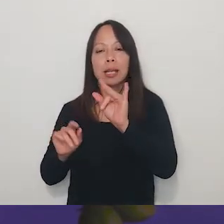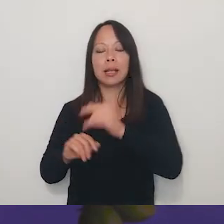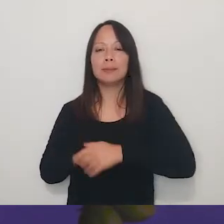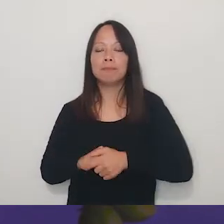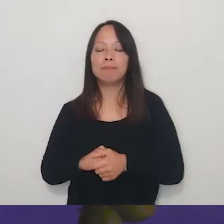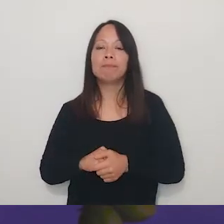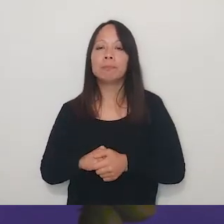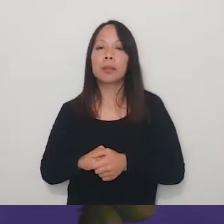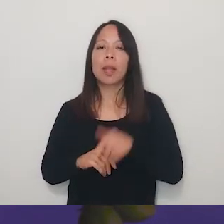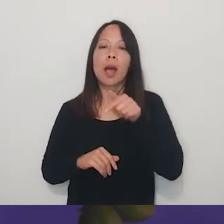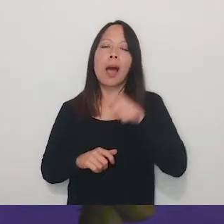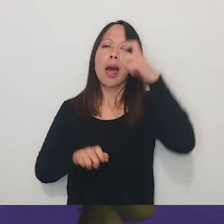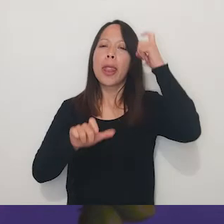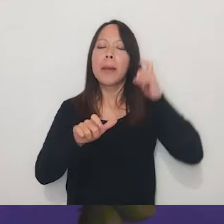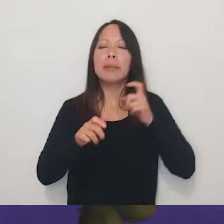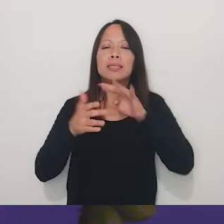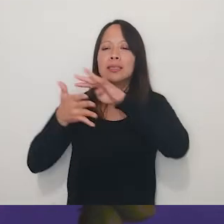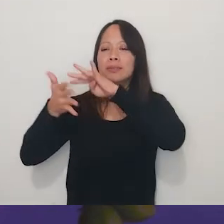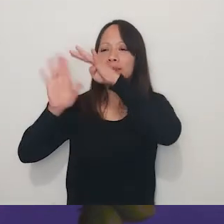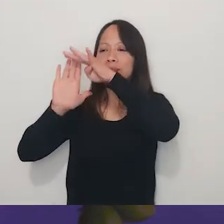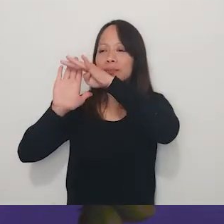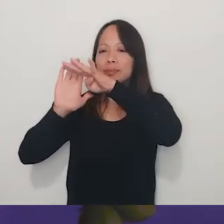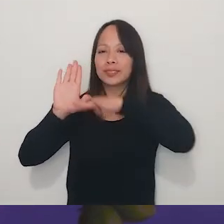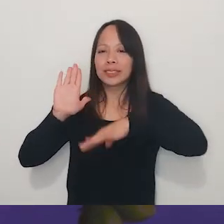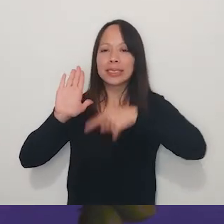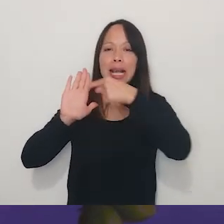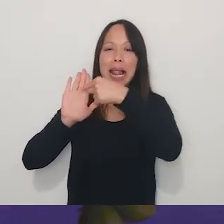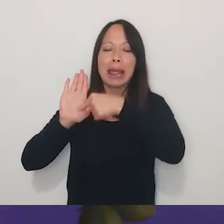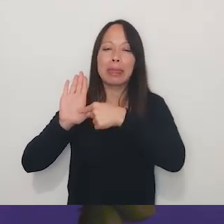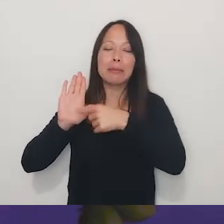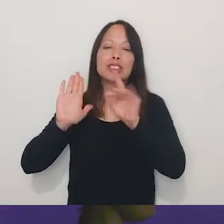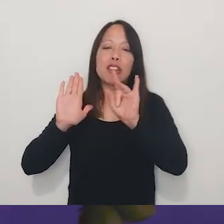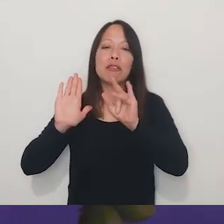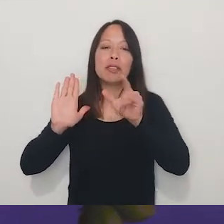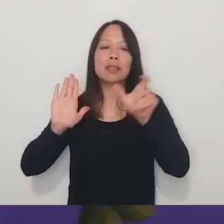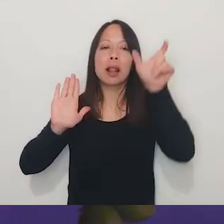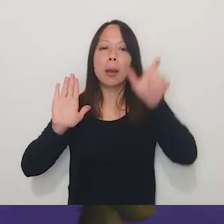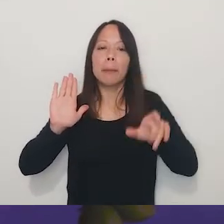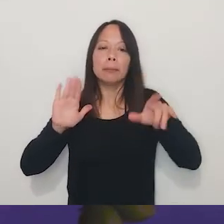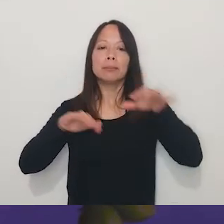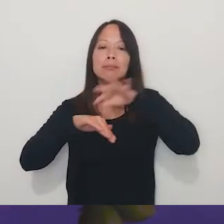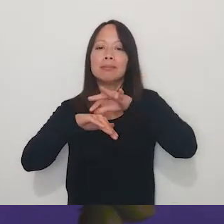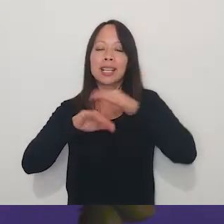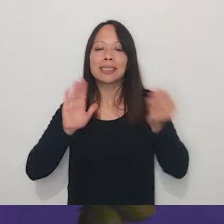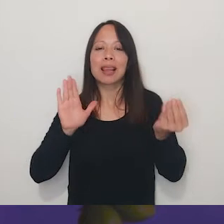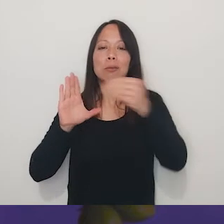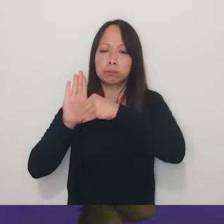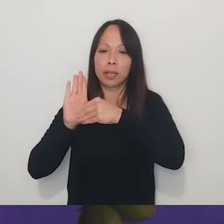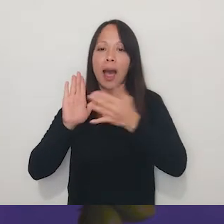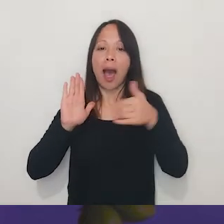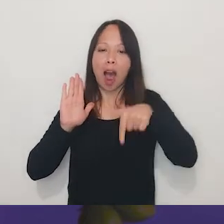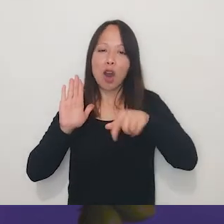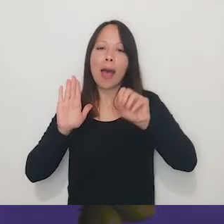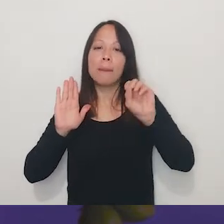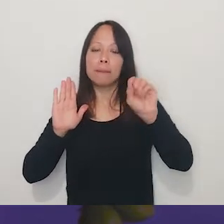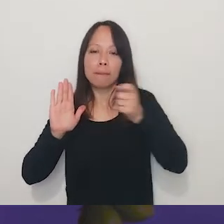hacerse y había menos experiencia en la interpretación. Bueno, yo tenía varios pacientes que entraron al programa. Ahora a lo